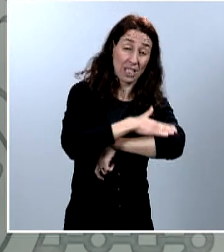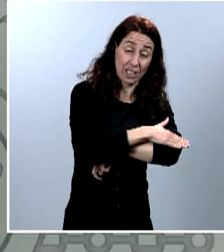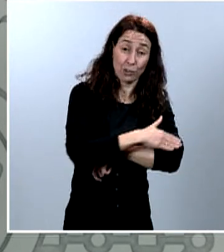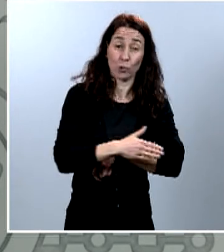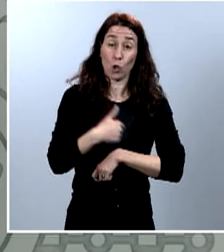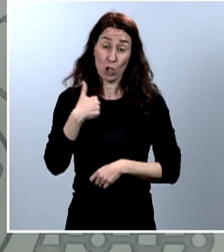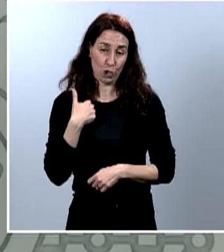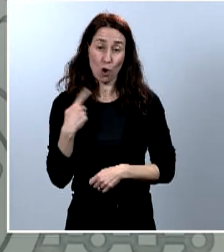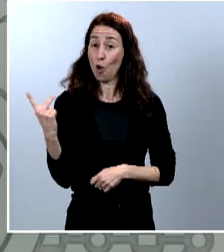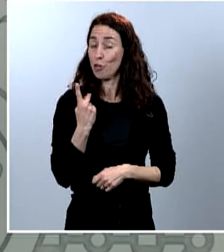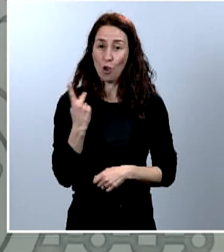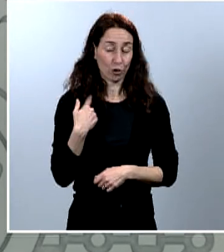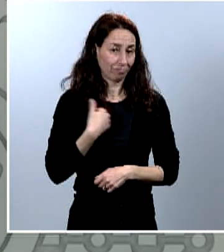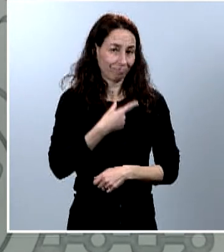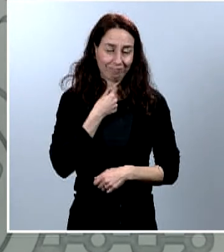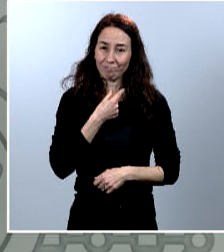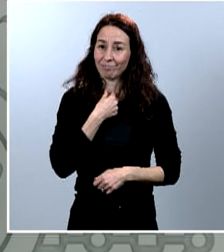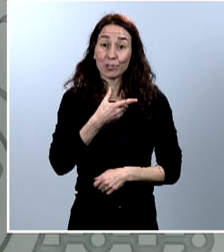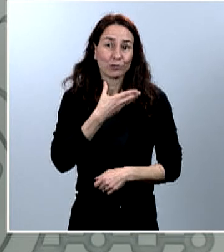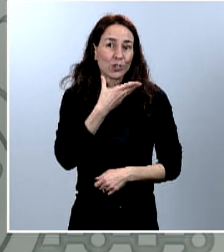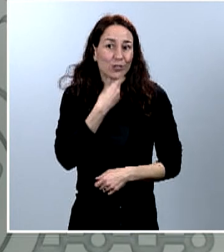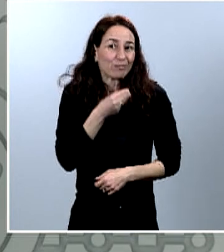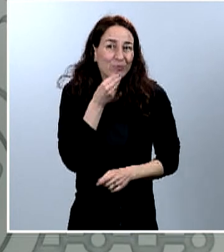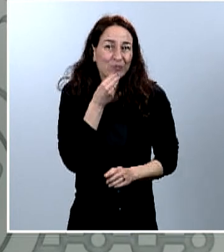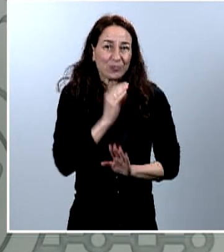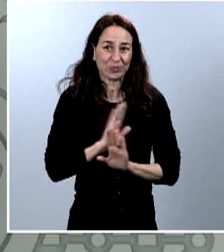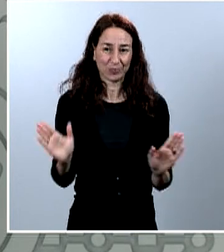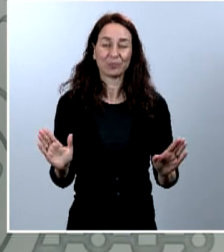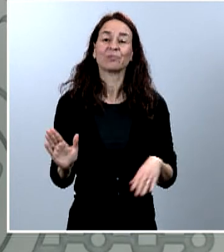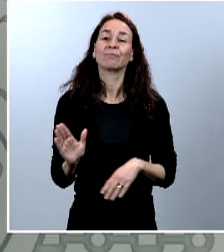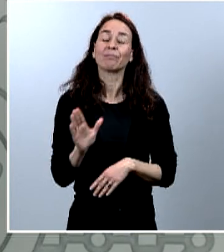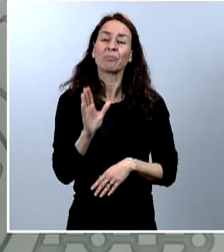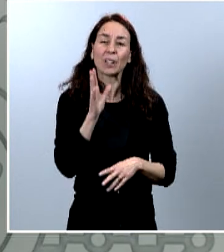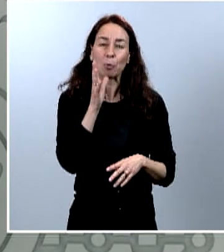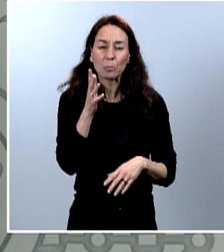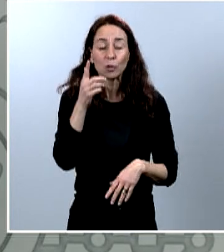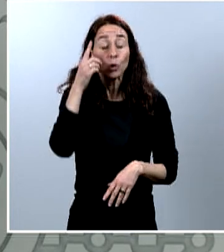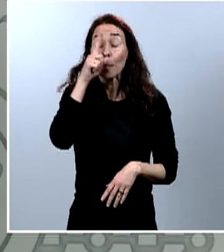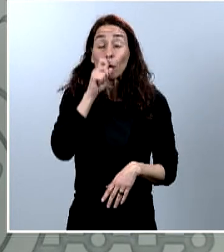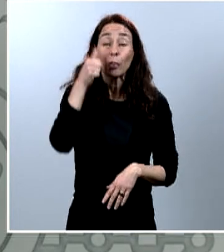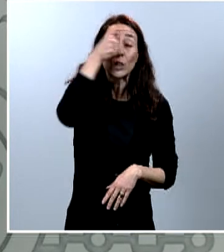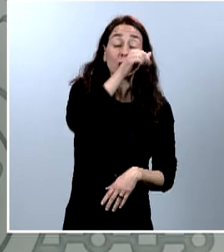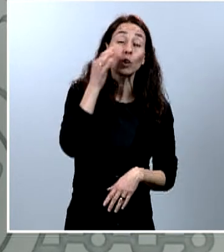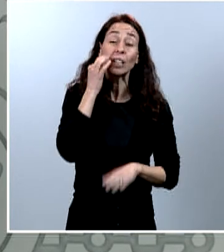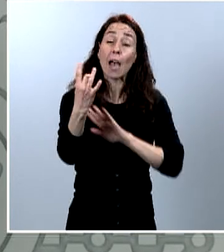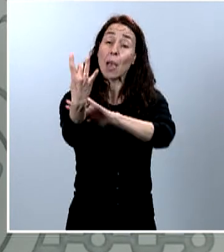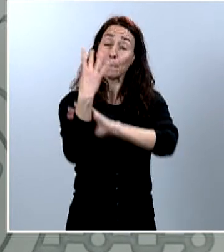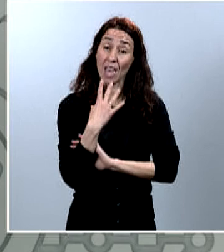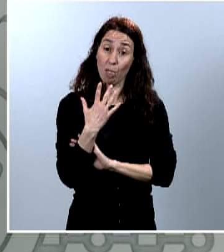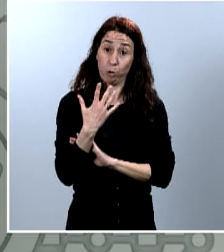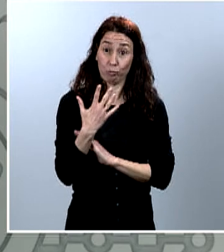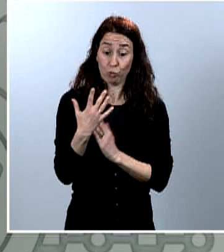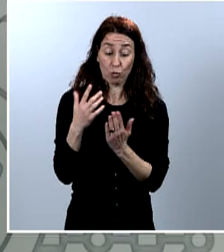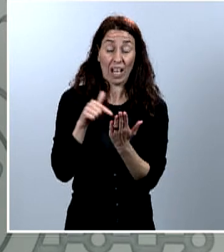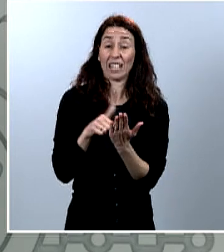nos ha gustado el poder responder a una pregunta. No recuerdo si era un niño o una niña que había enviado una carta, por lo visto hace